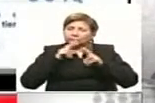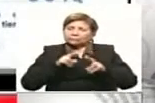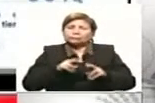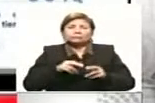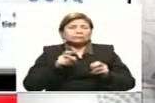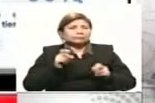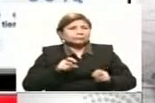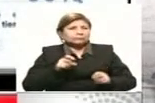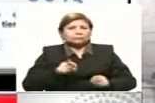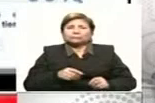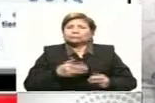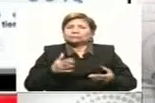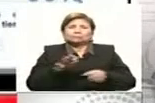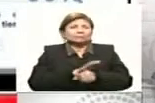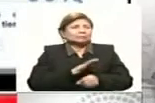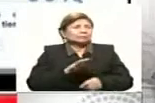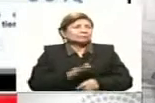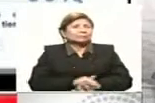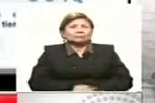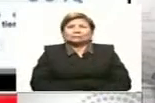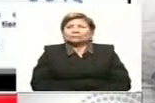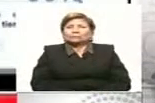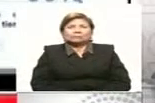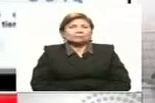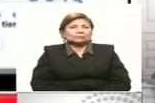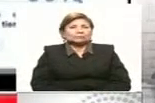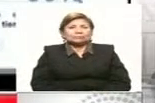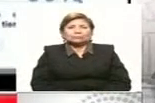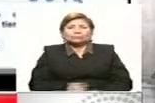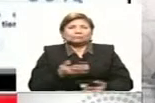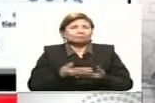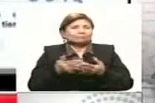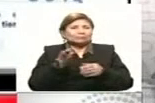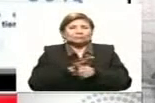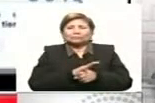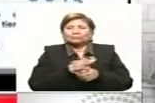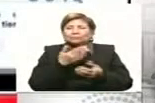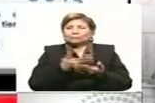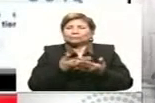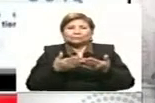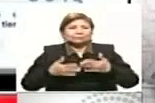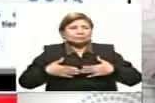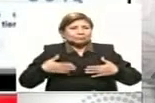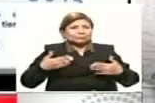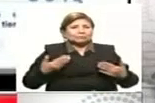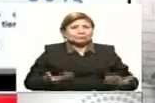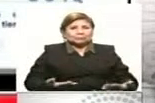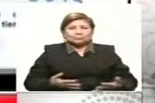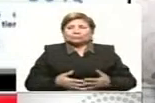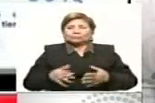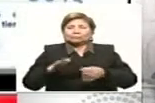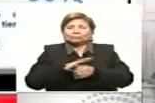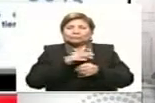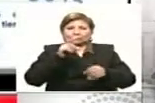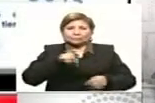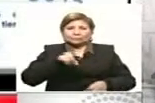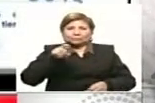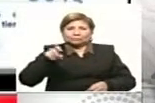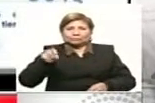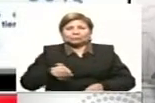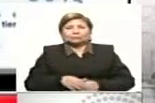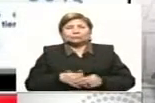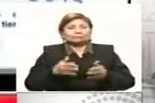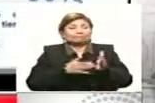centros comunitarios no dan avance, no dan abasto, perdón, para poder cubrir esta necesidad,